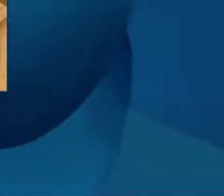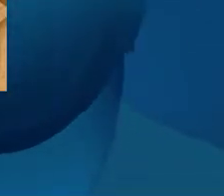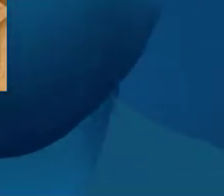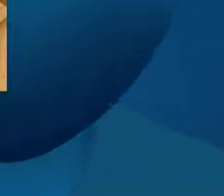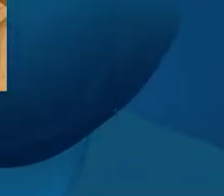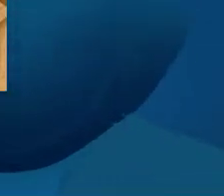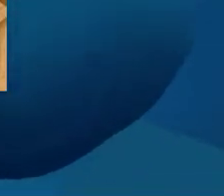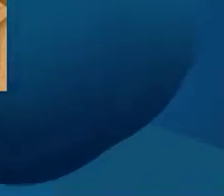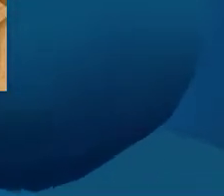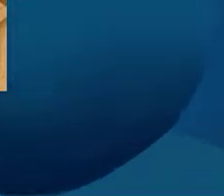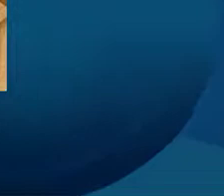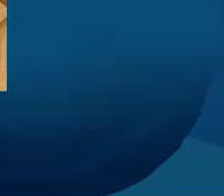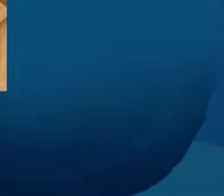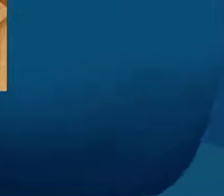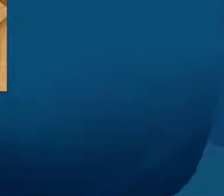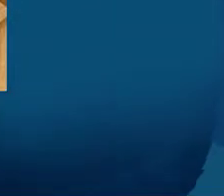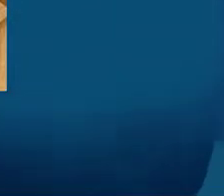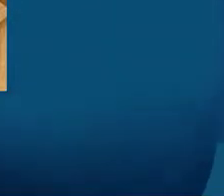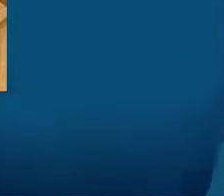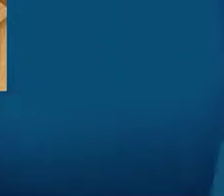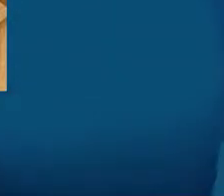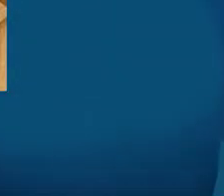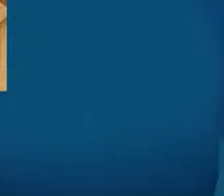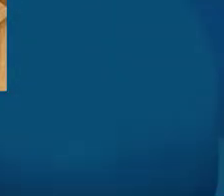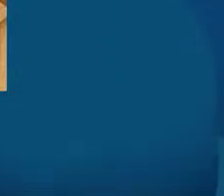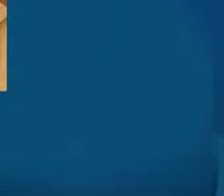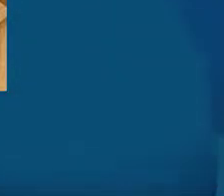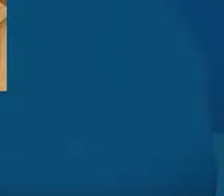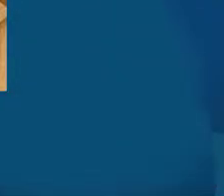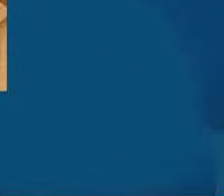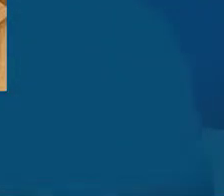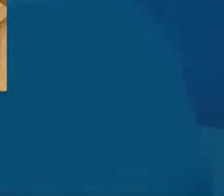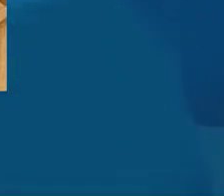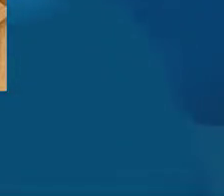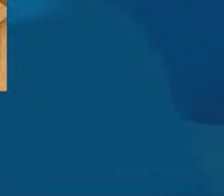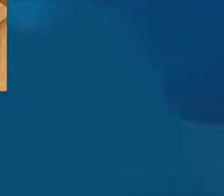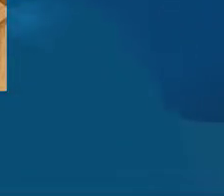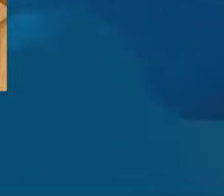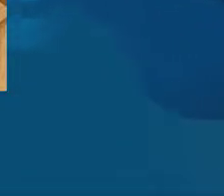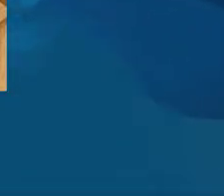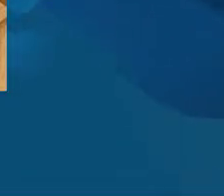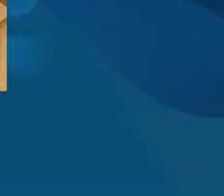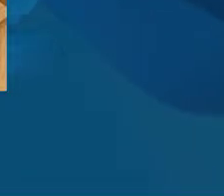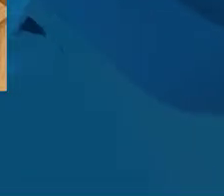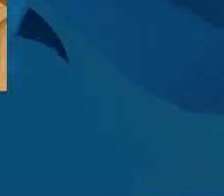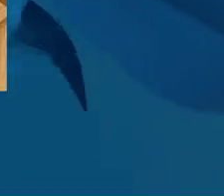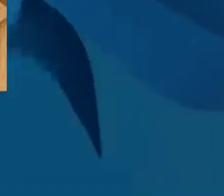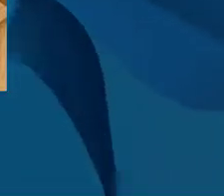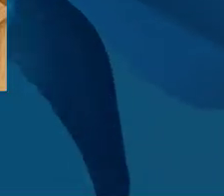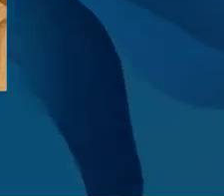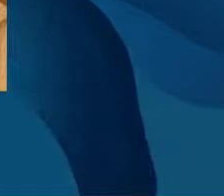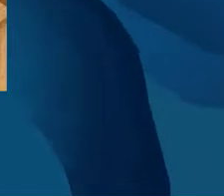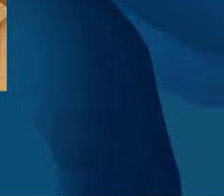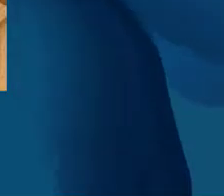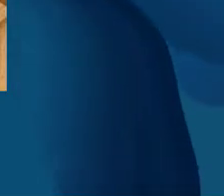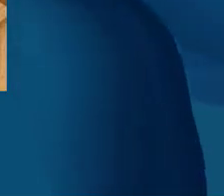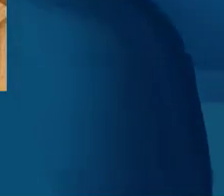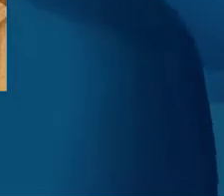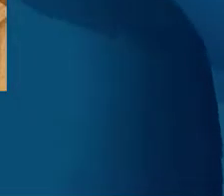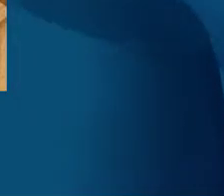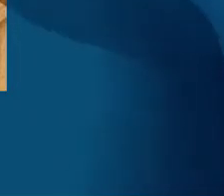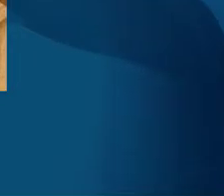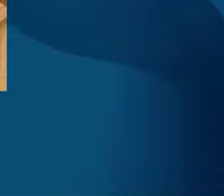nacional. Se van los extranjeros de Tuxpan y Tampico, de toda la Huasteca que abarca